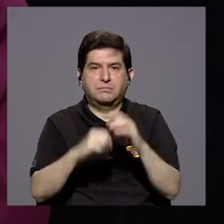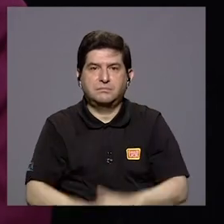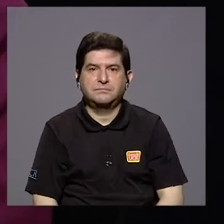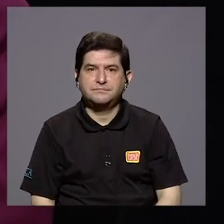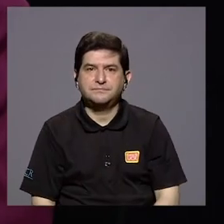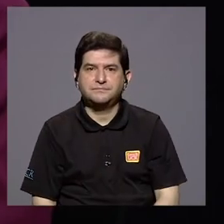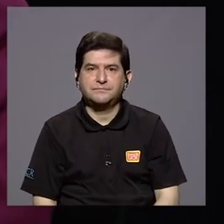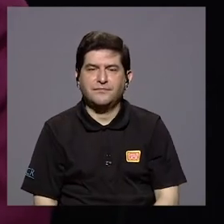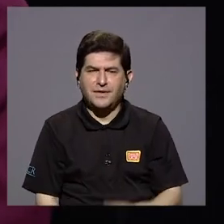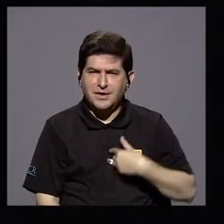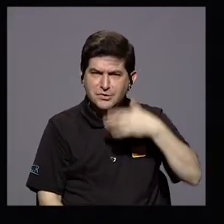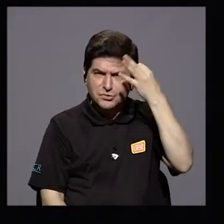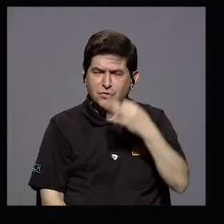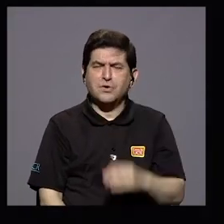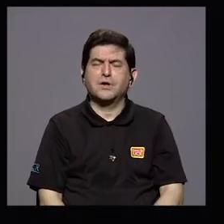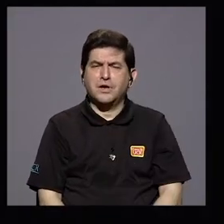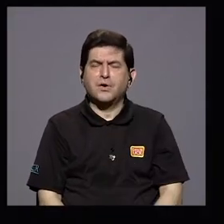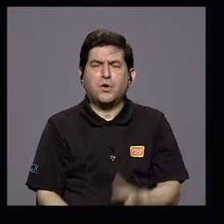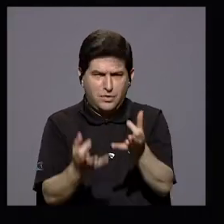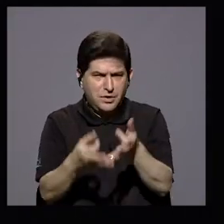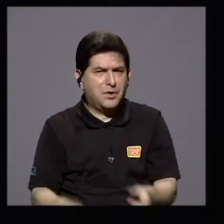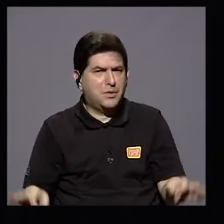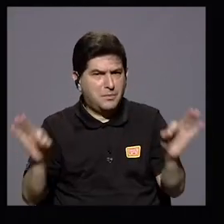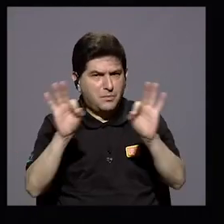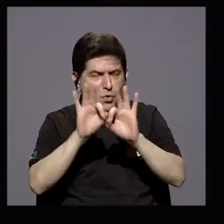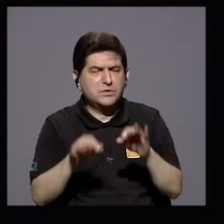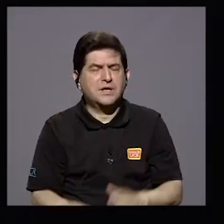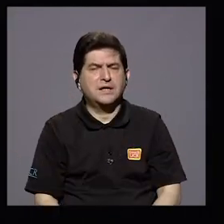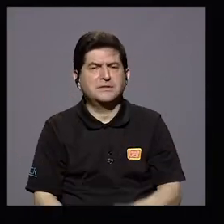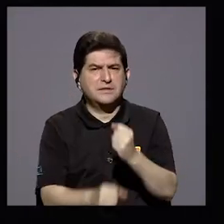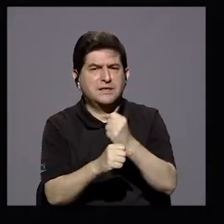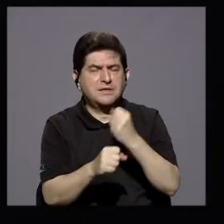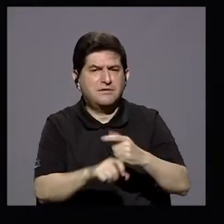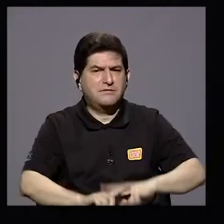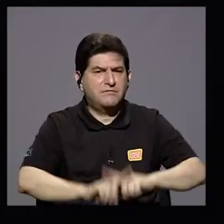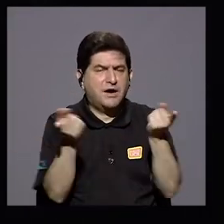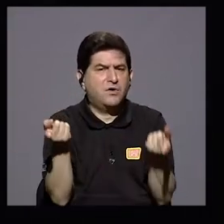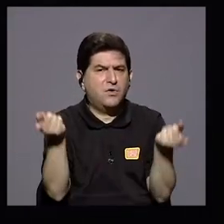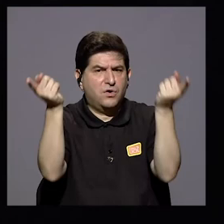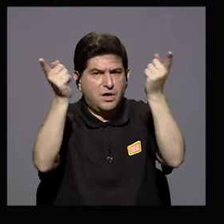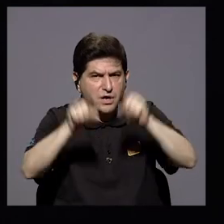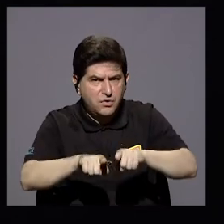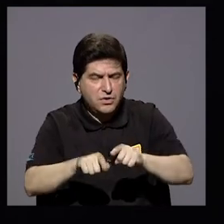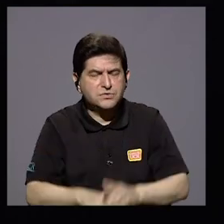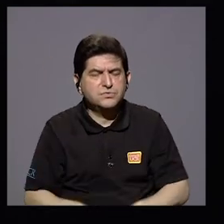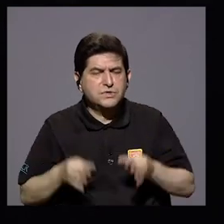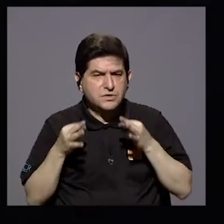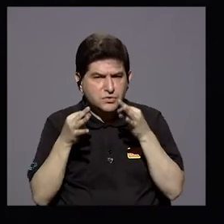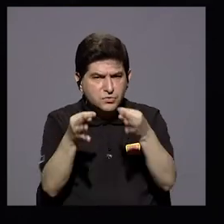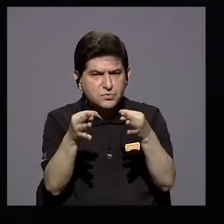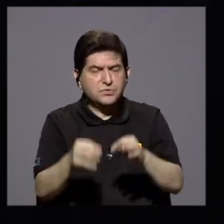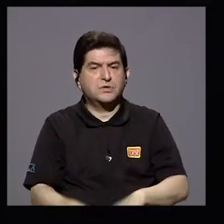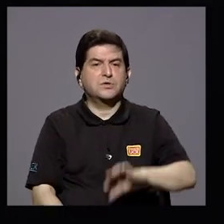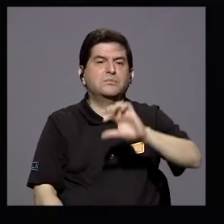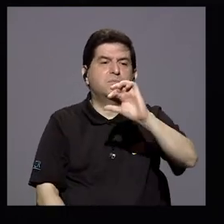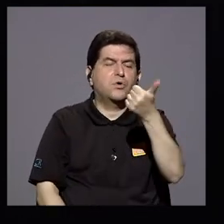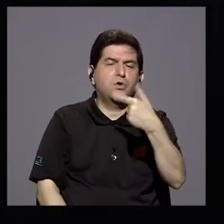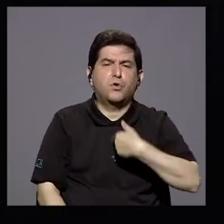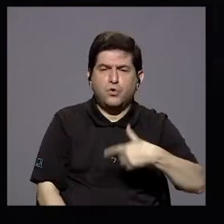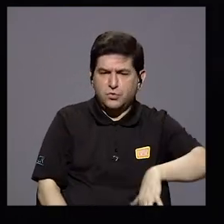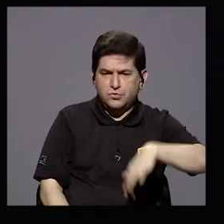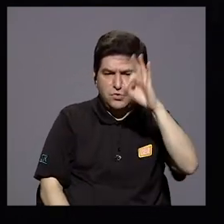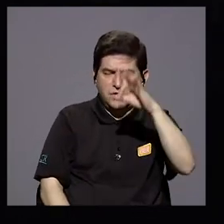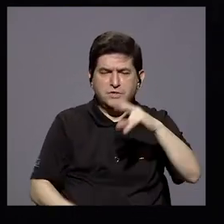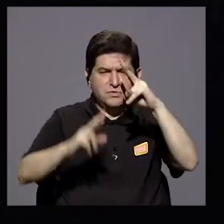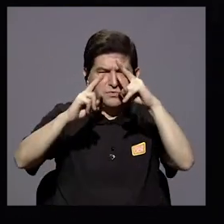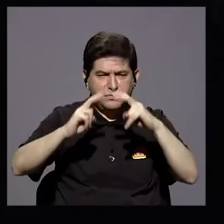Aida, me parece muy valioso que destaque un empleo diferente a lo que está asociado al turismo. Y la otra que me